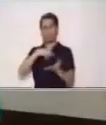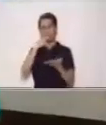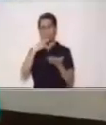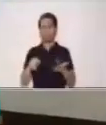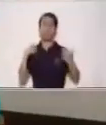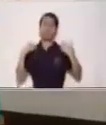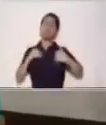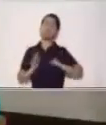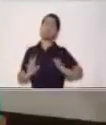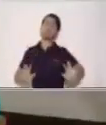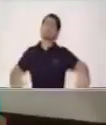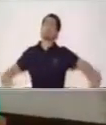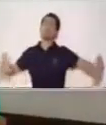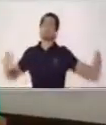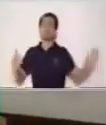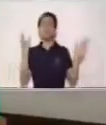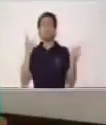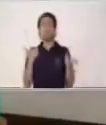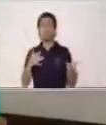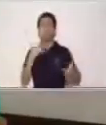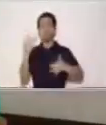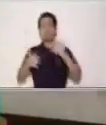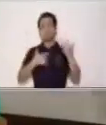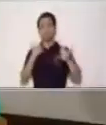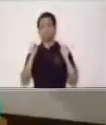y disfrutar también de la música.